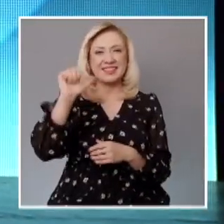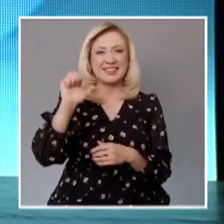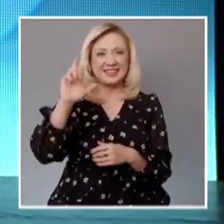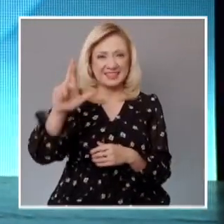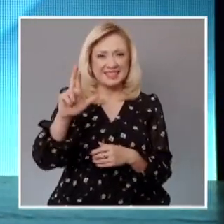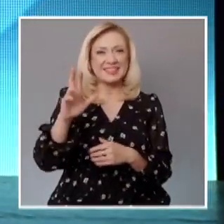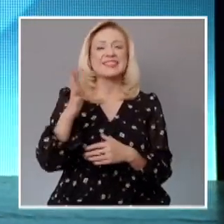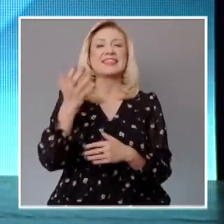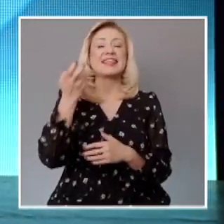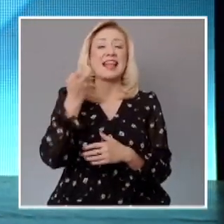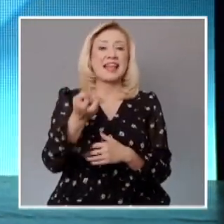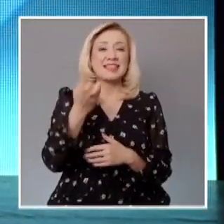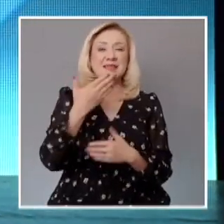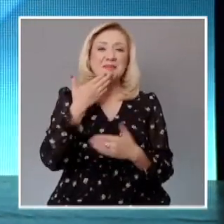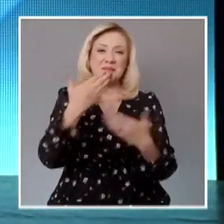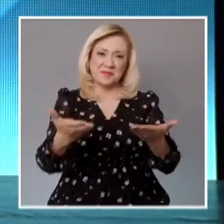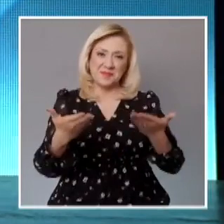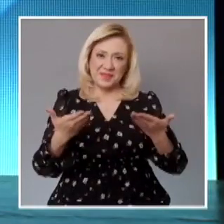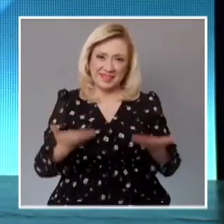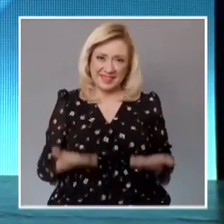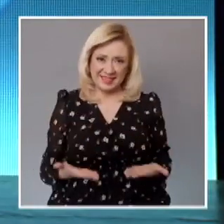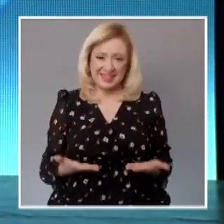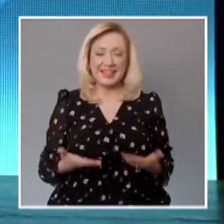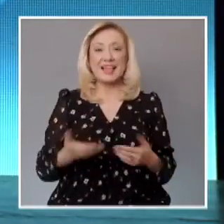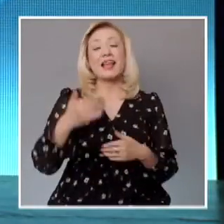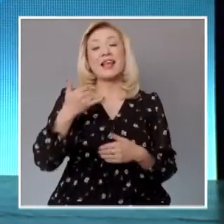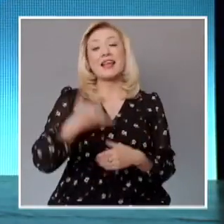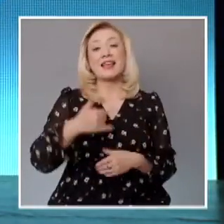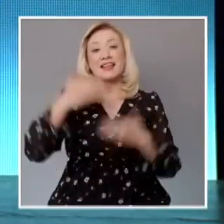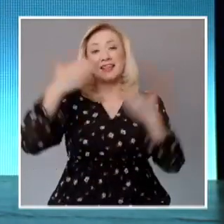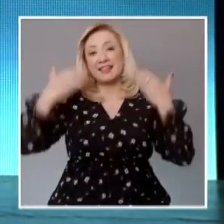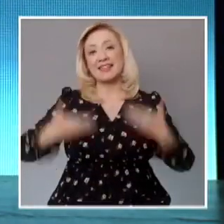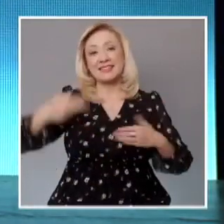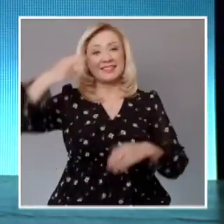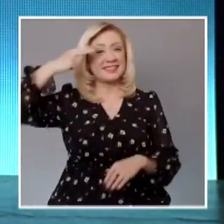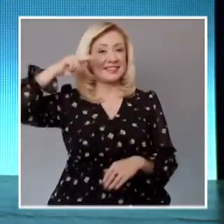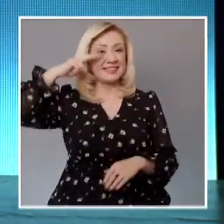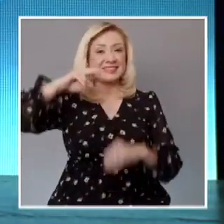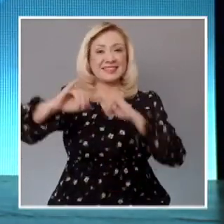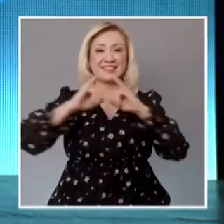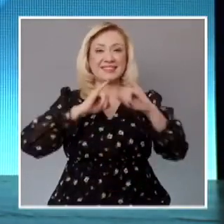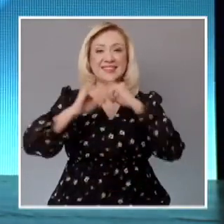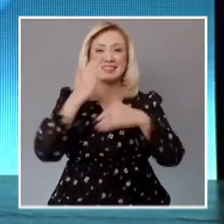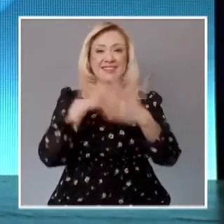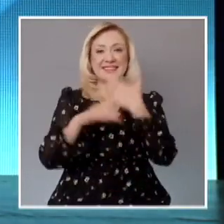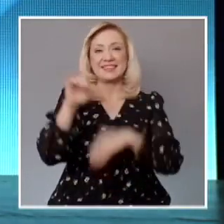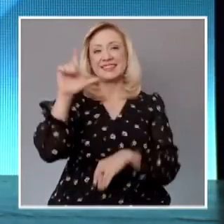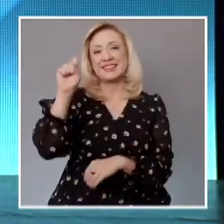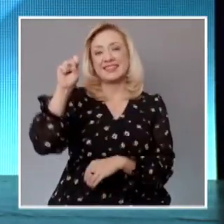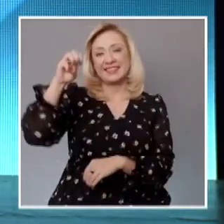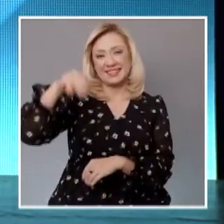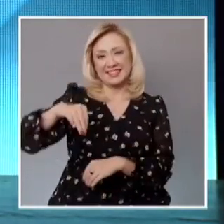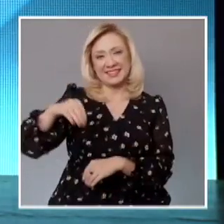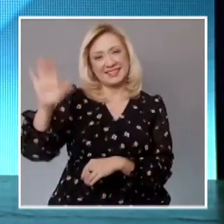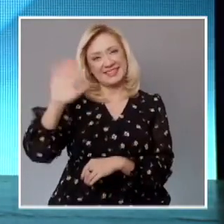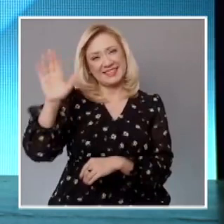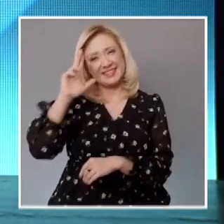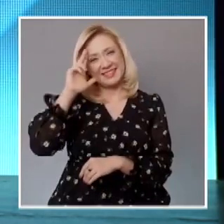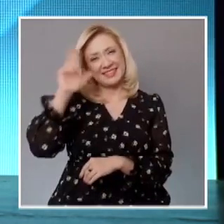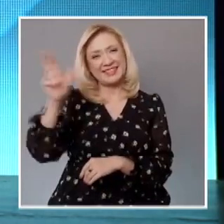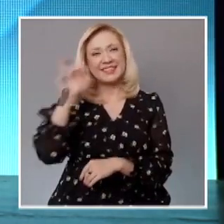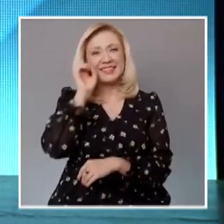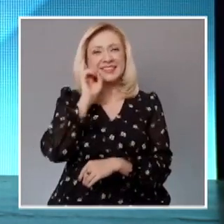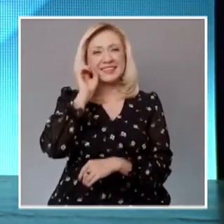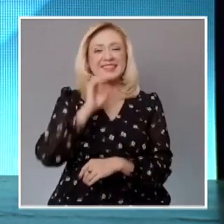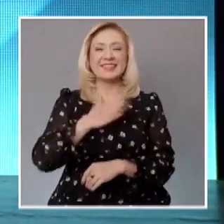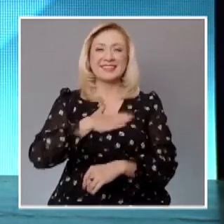y saludamos también a mi compañera Nidia Díaz en la interpretación de lengua de señas mexicana. Hola Nidia, muy buenas tardes